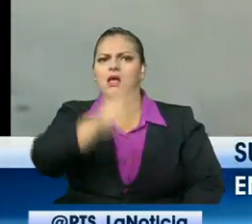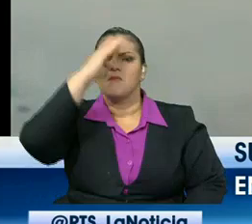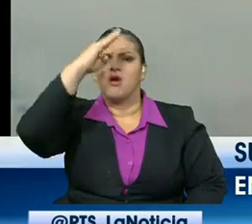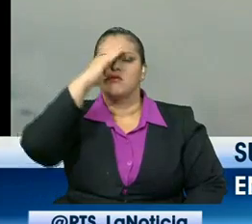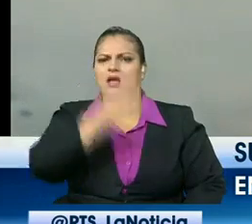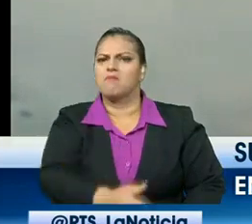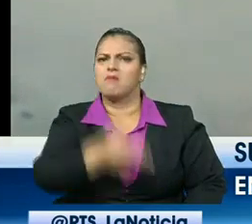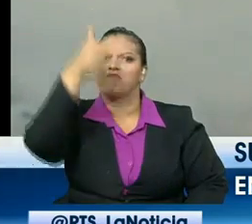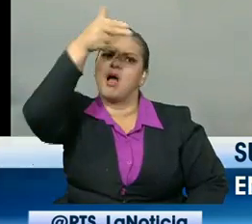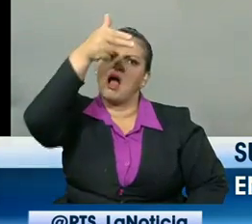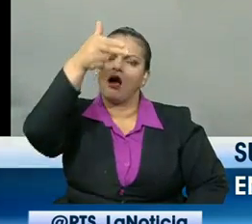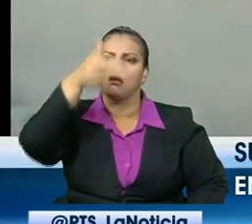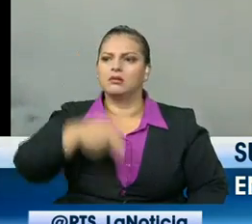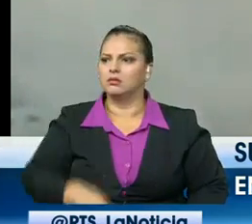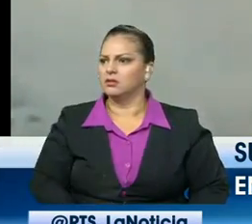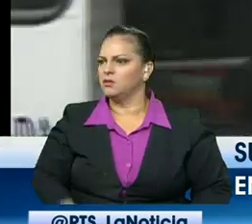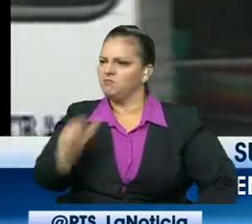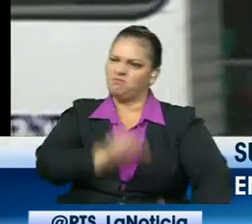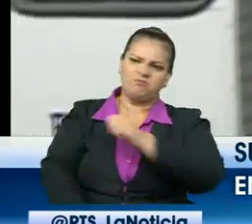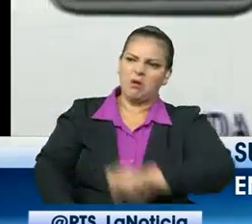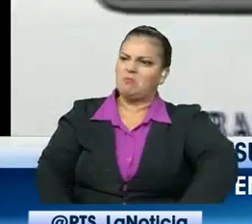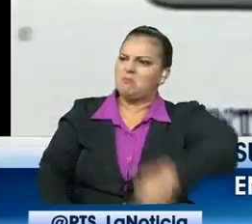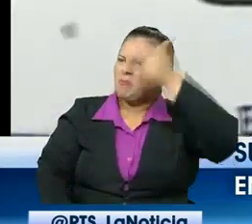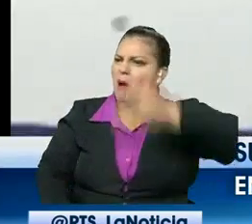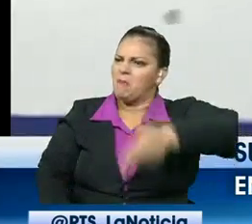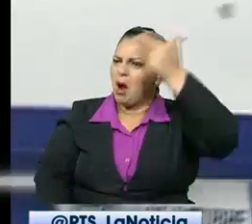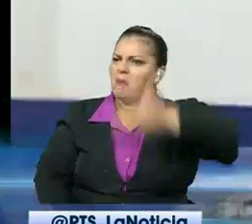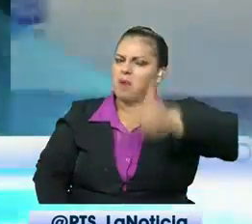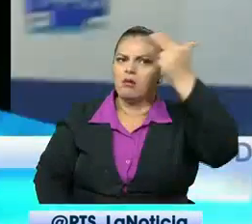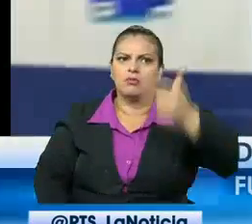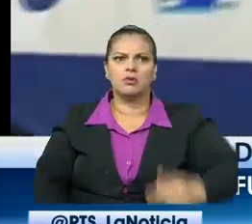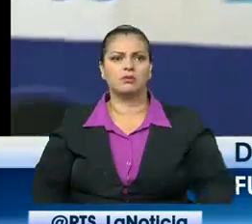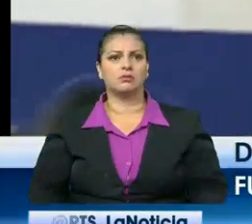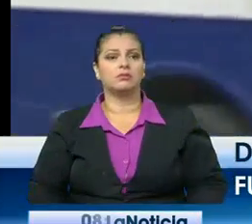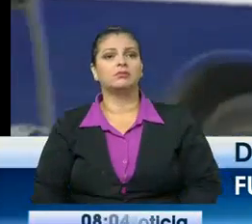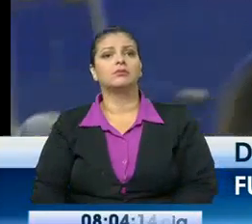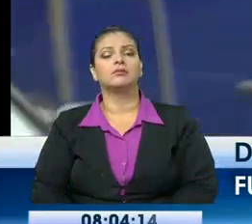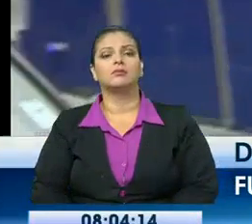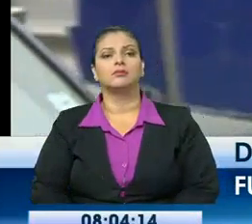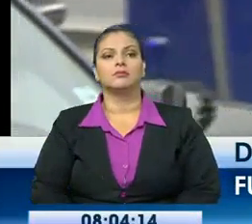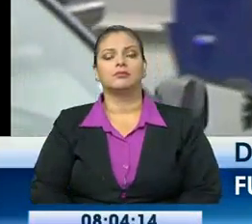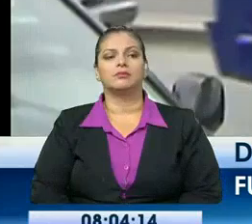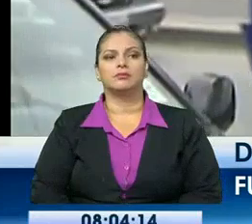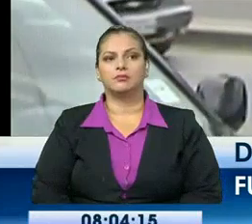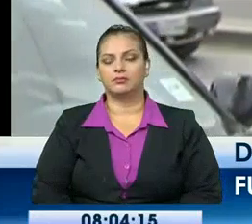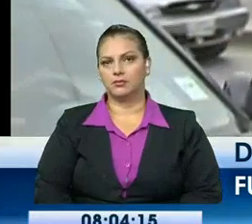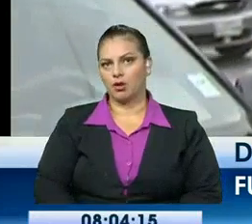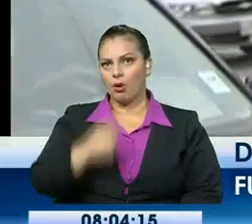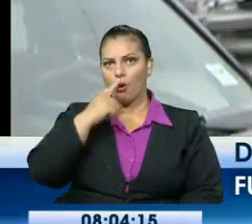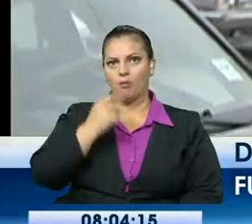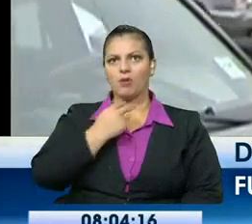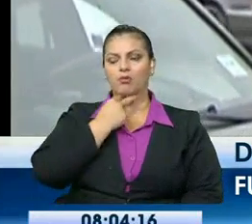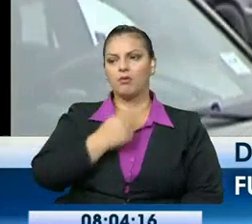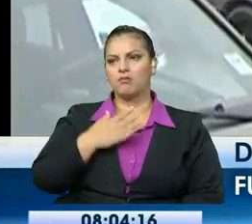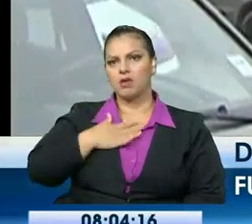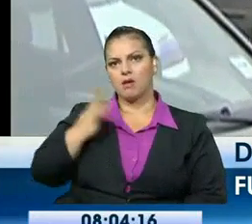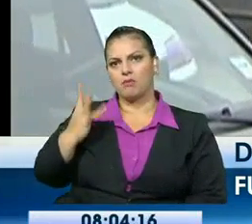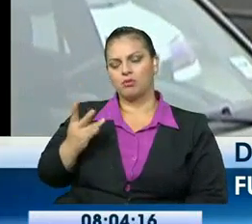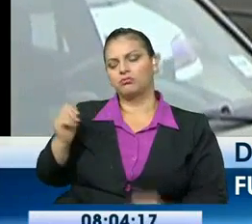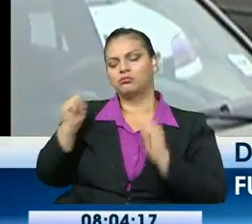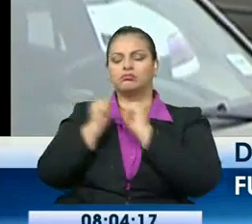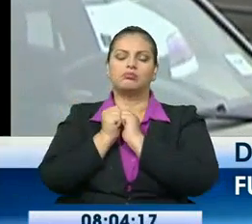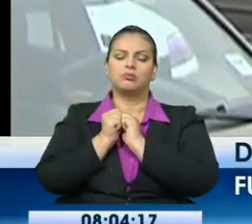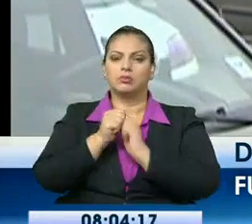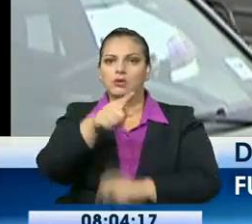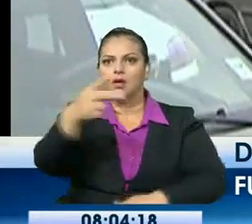Pues los ladrones le daban bala a los policías. Antes tuvo un carro ahí estacionado y ahí me agaché el carro con mi señora y la señora aquí presente.